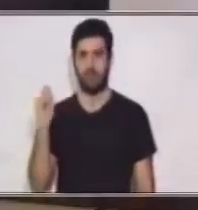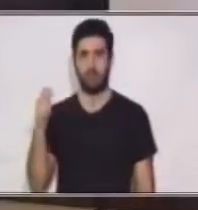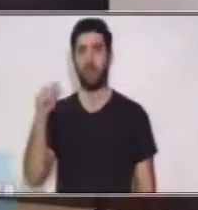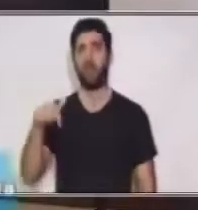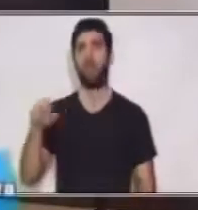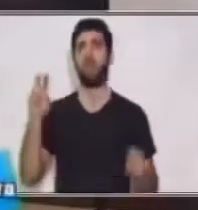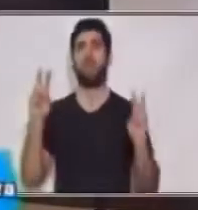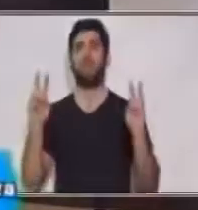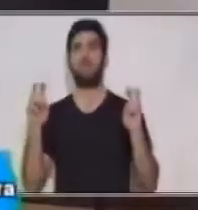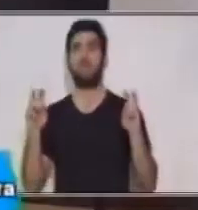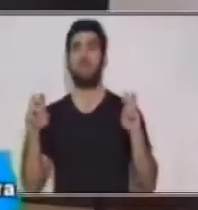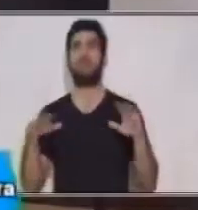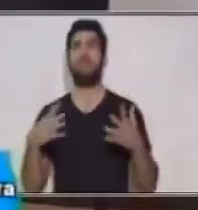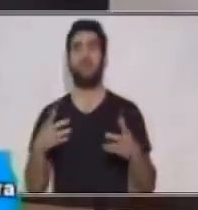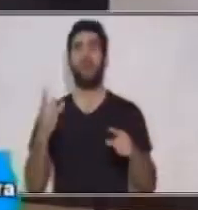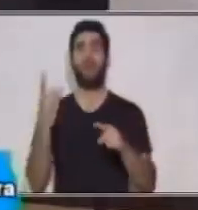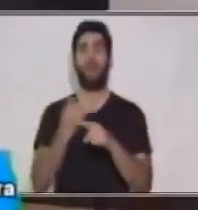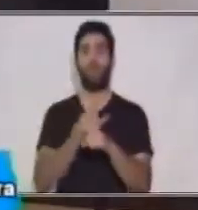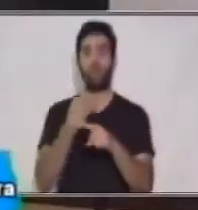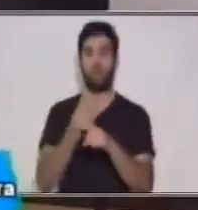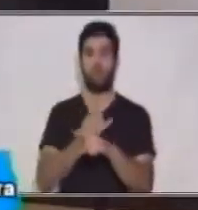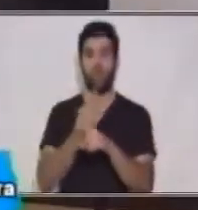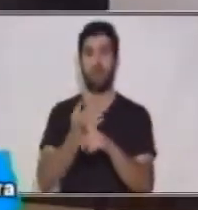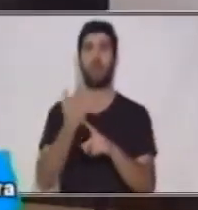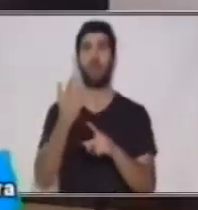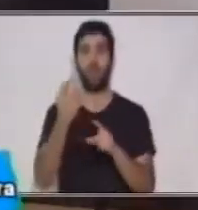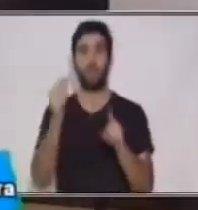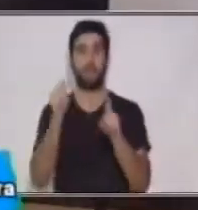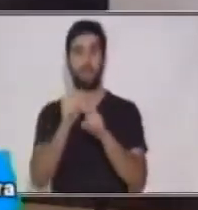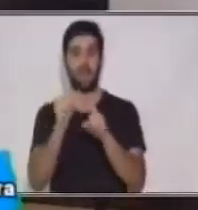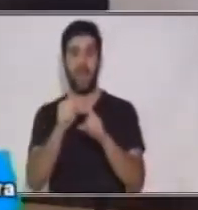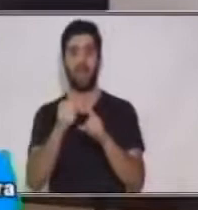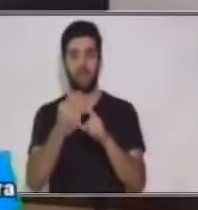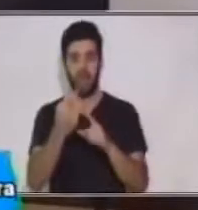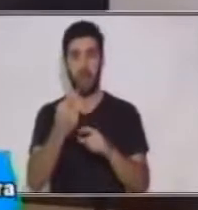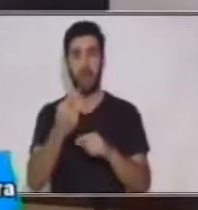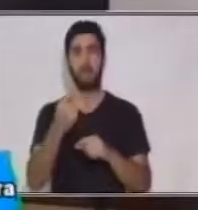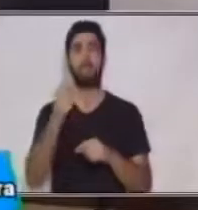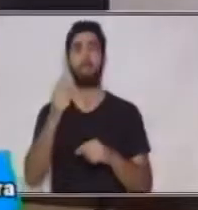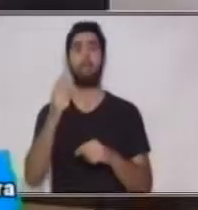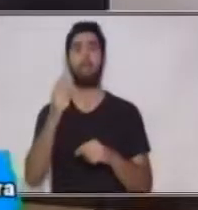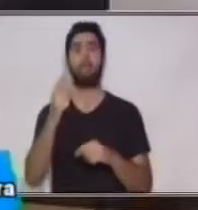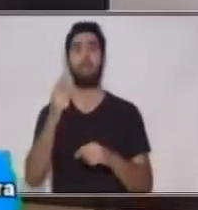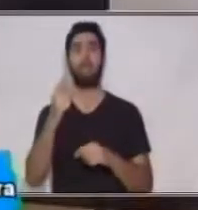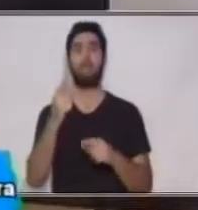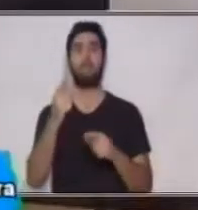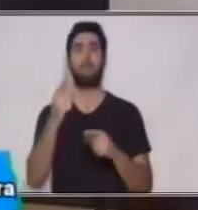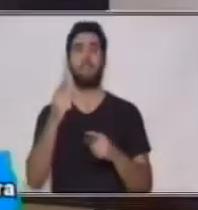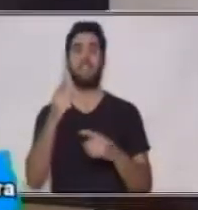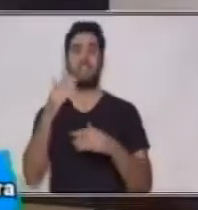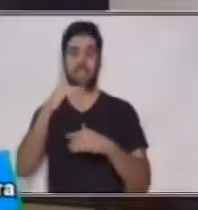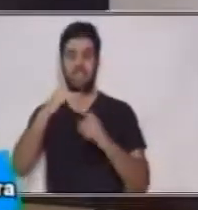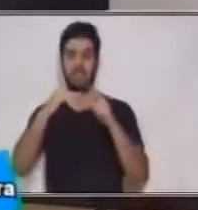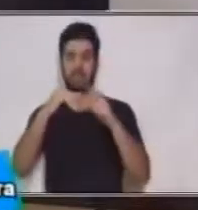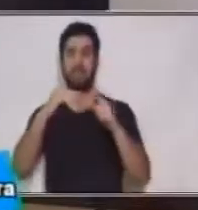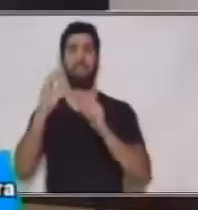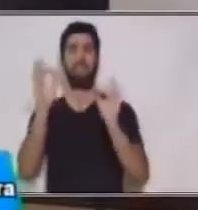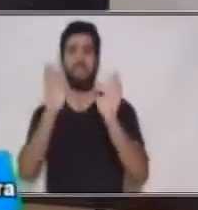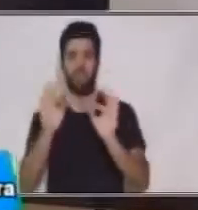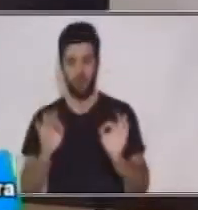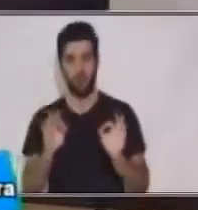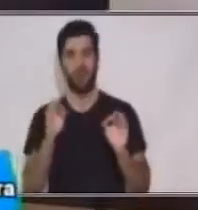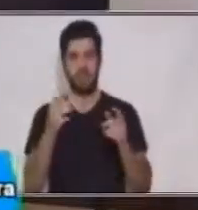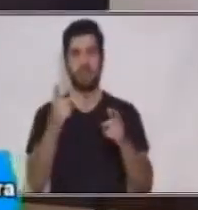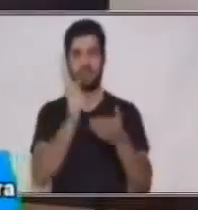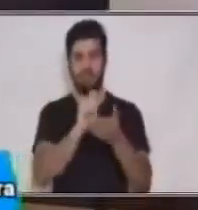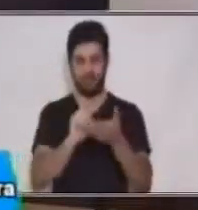el tema utilización de la estructura de la palabra morfema base raíz y morfema clase en